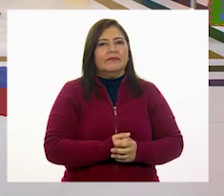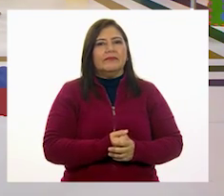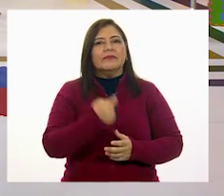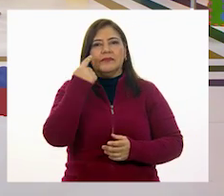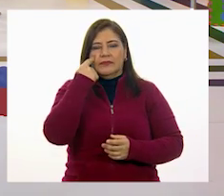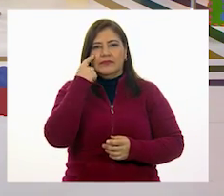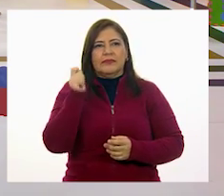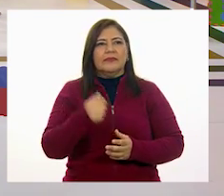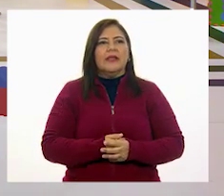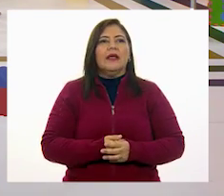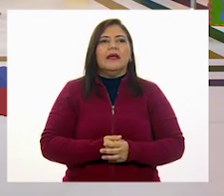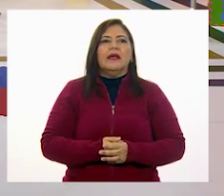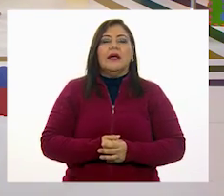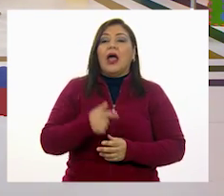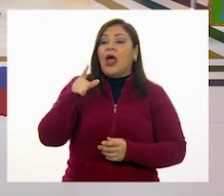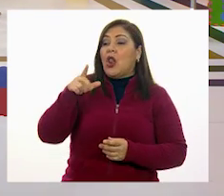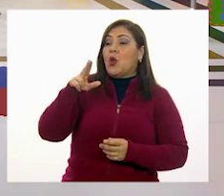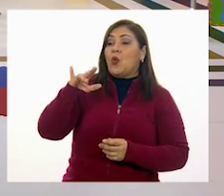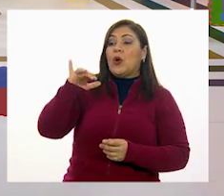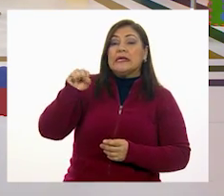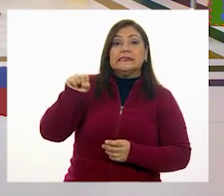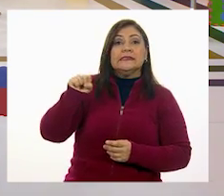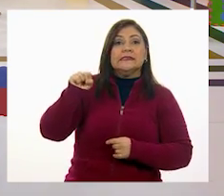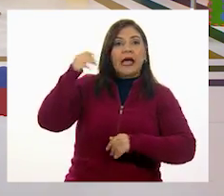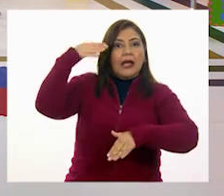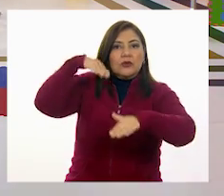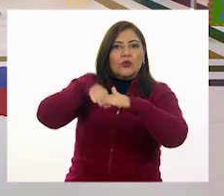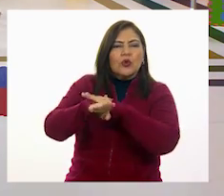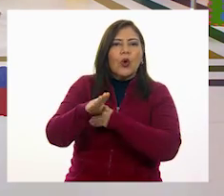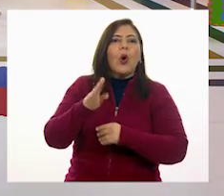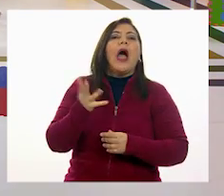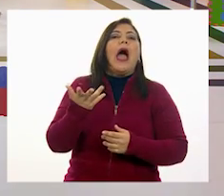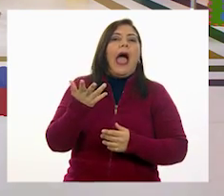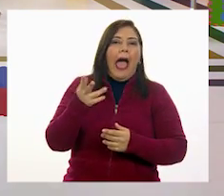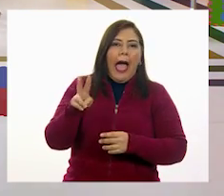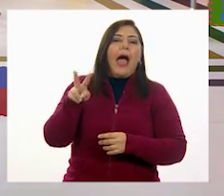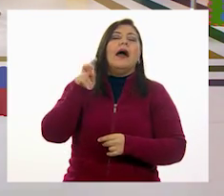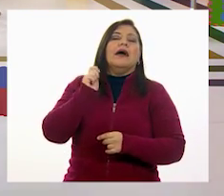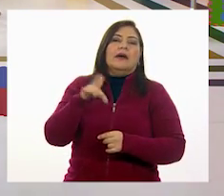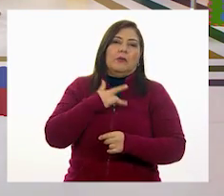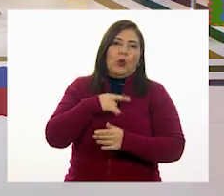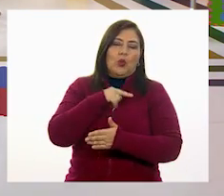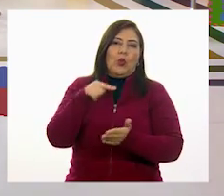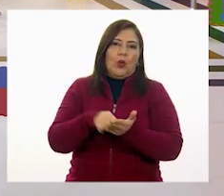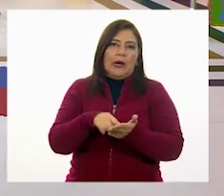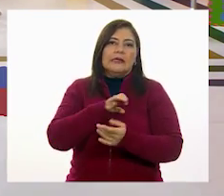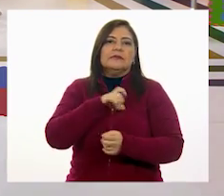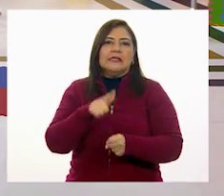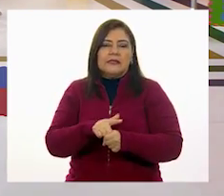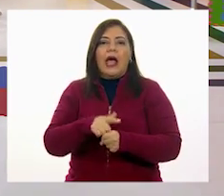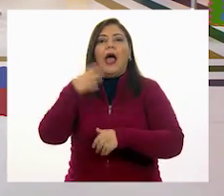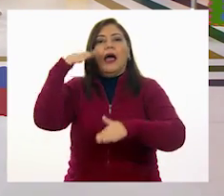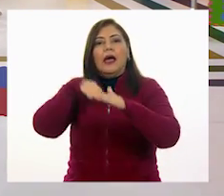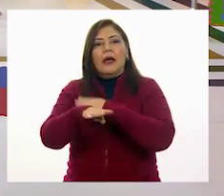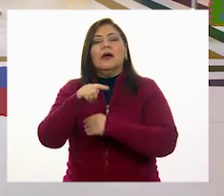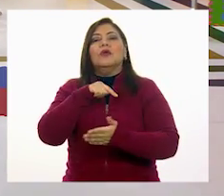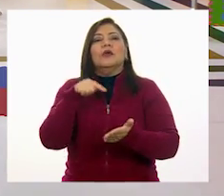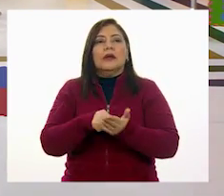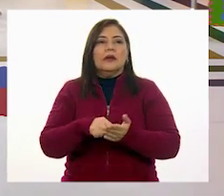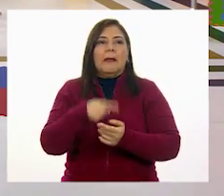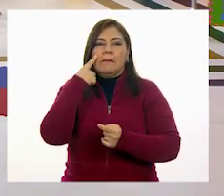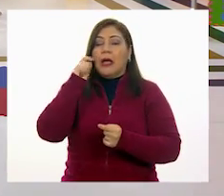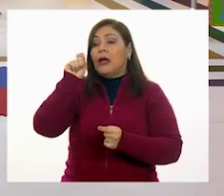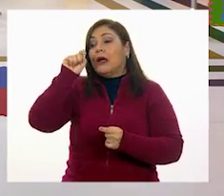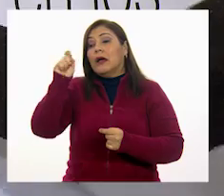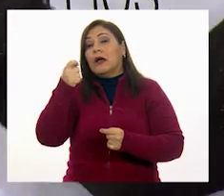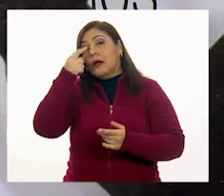dice, Luis entró, ¿sí? Ah, fue a un lugar específico y entró a un sitio, entró. ¿No? Yo creo que aquí sería una coma,